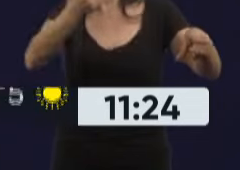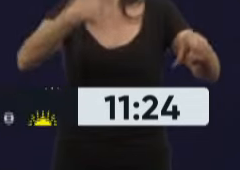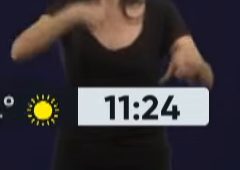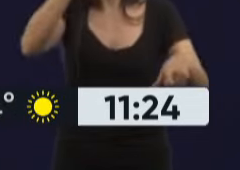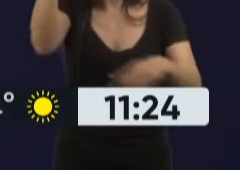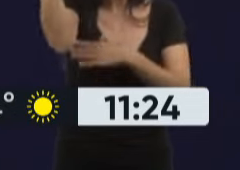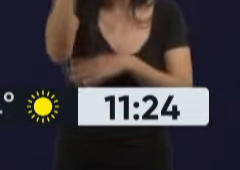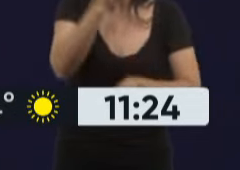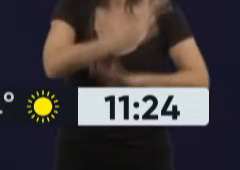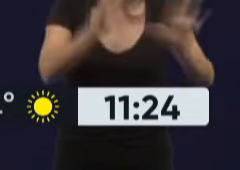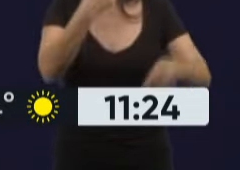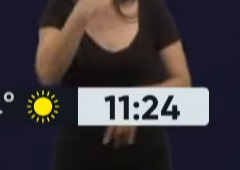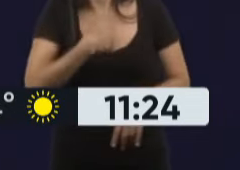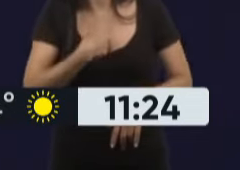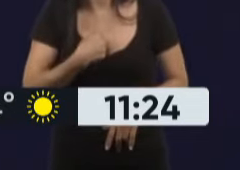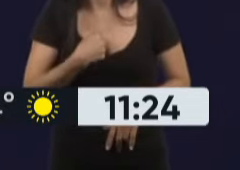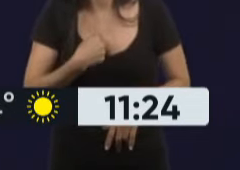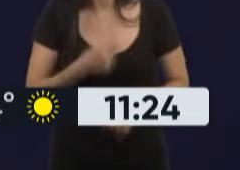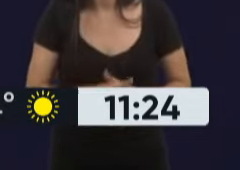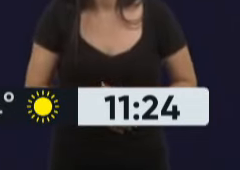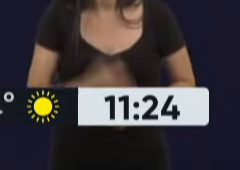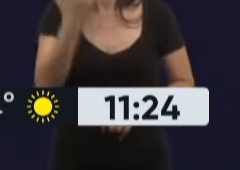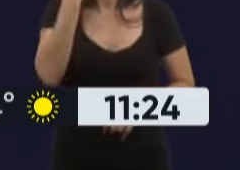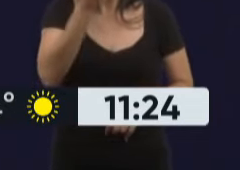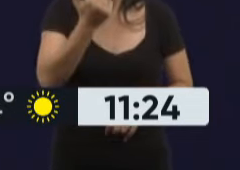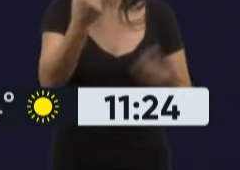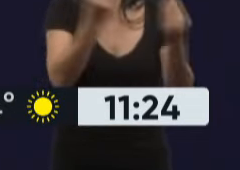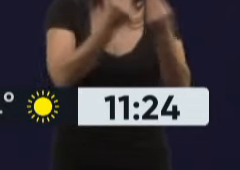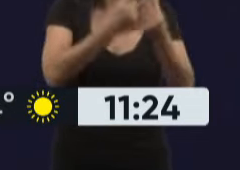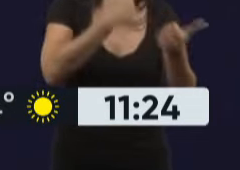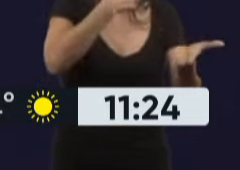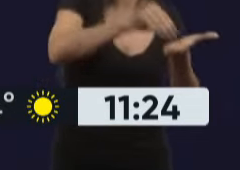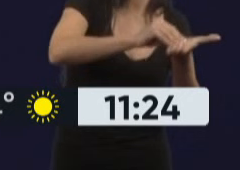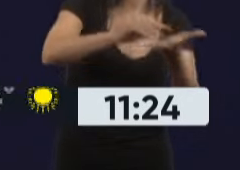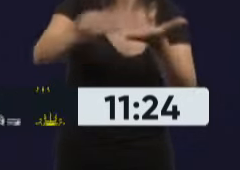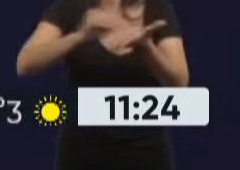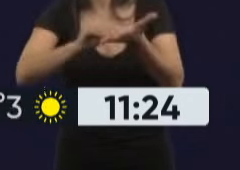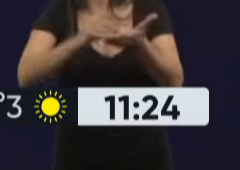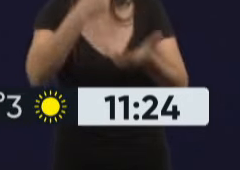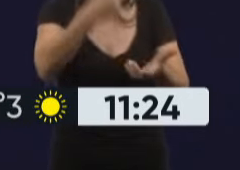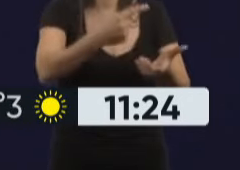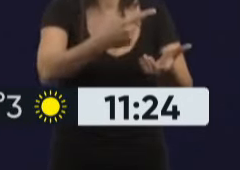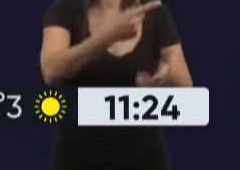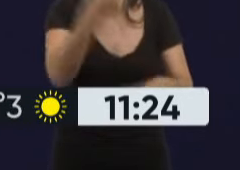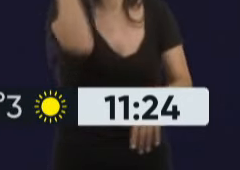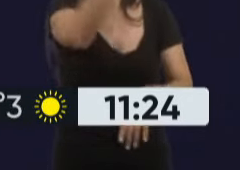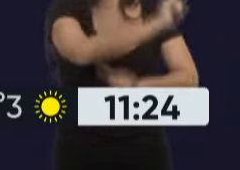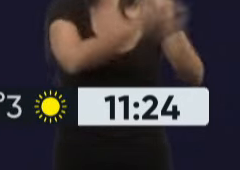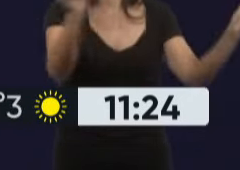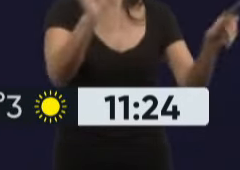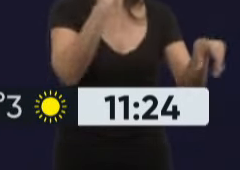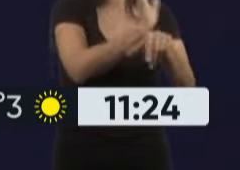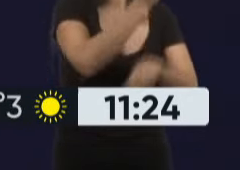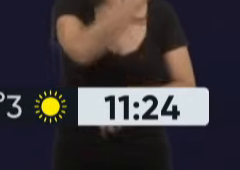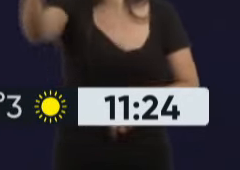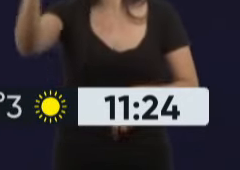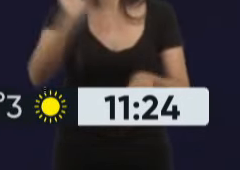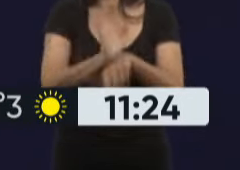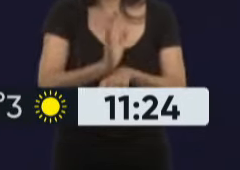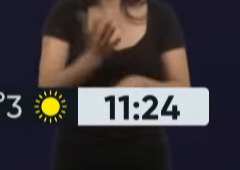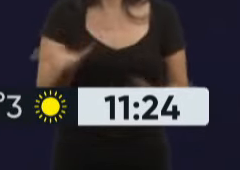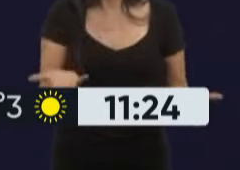conferencia cuando ya habían dicho muchos de ellos que no iban y nosotros dijimos lo mismo yo te voy a decir ahora cada uno es libre de